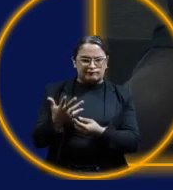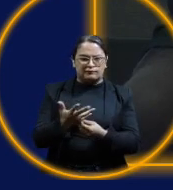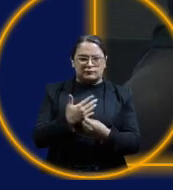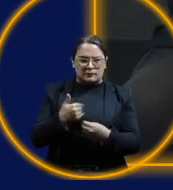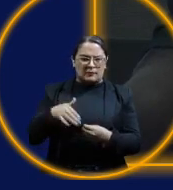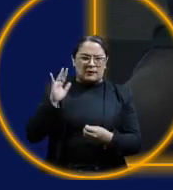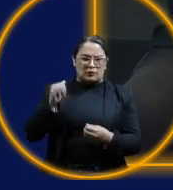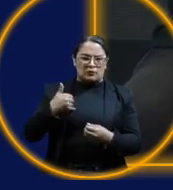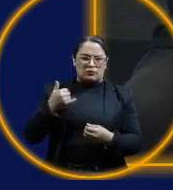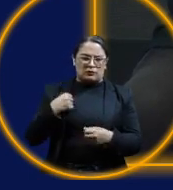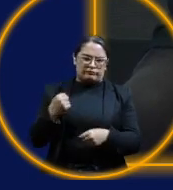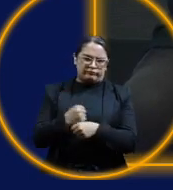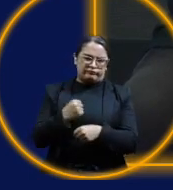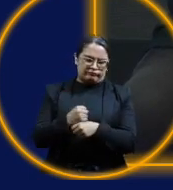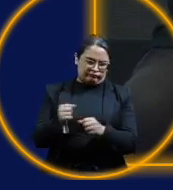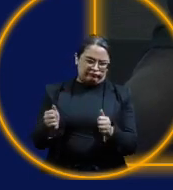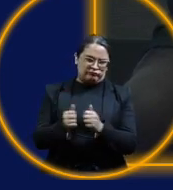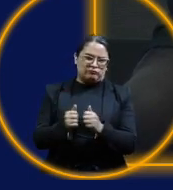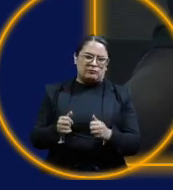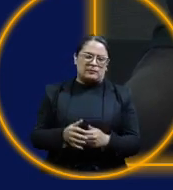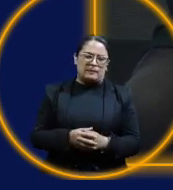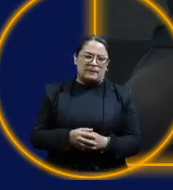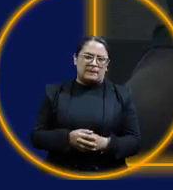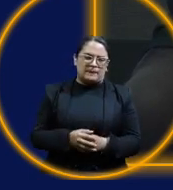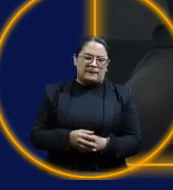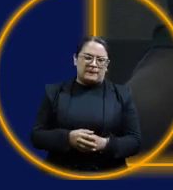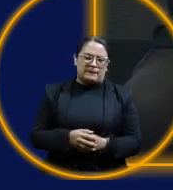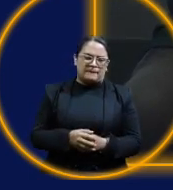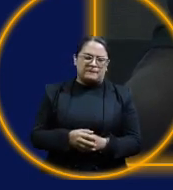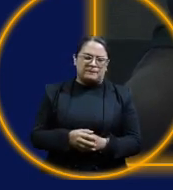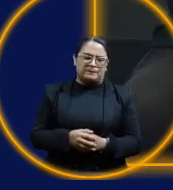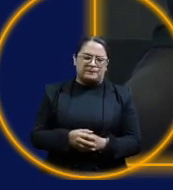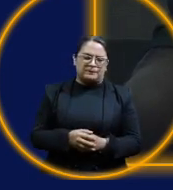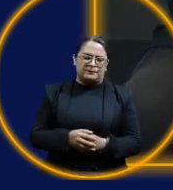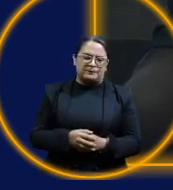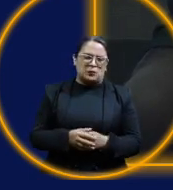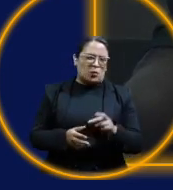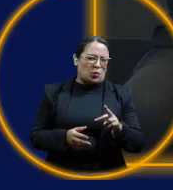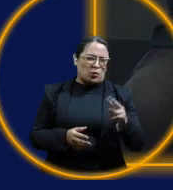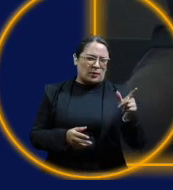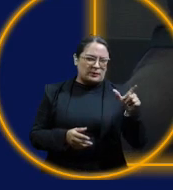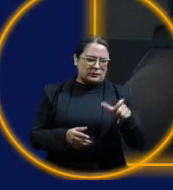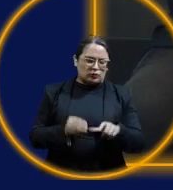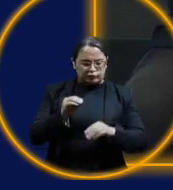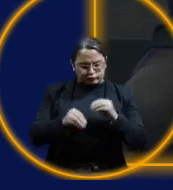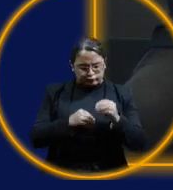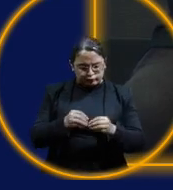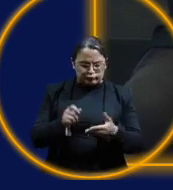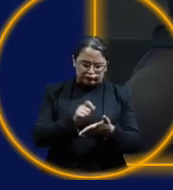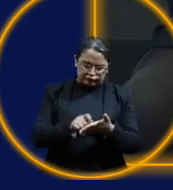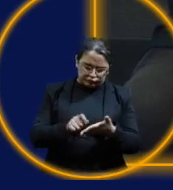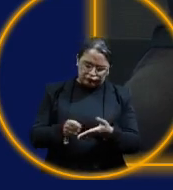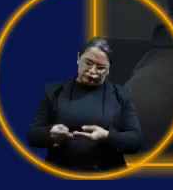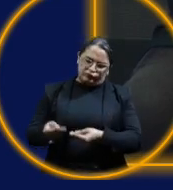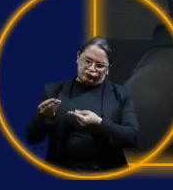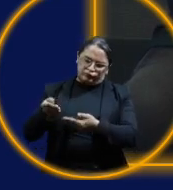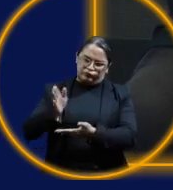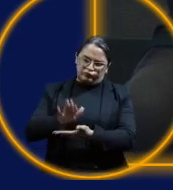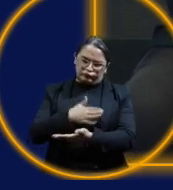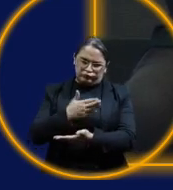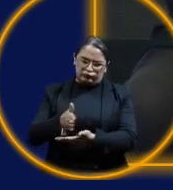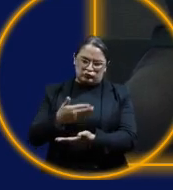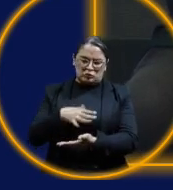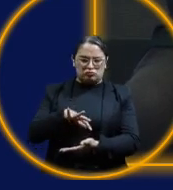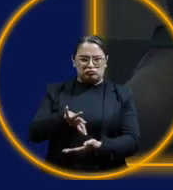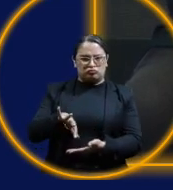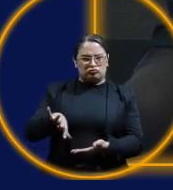jóvenes con los que has trabajado cuando los otros que les produjiste discos a ellos Tú crees que la gente los empujan a un